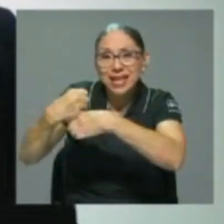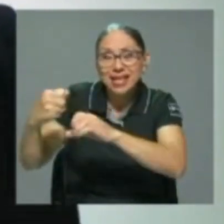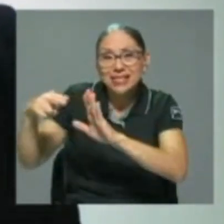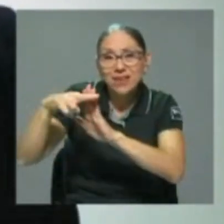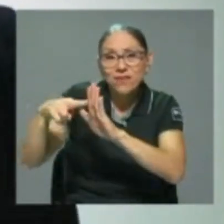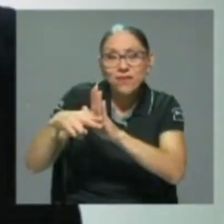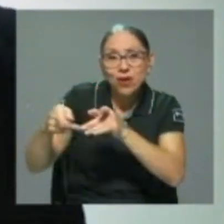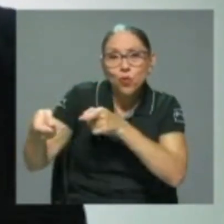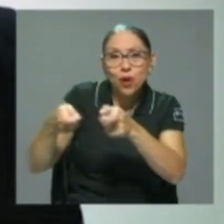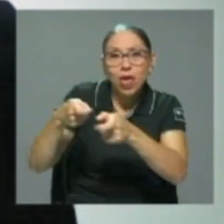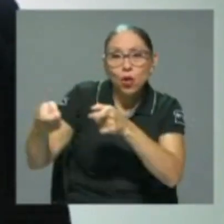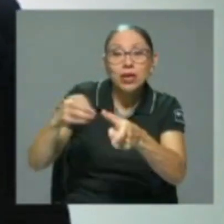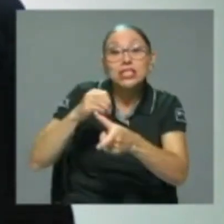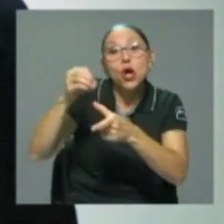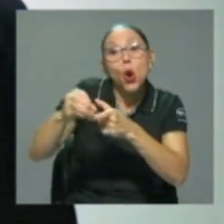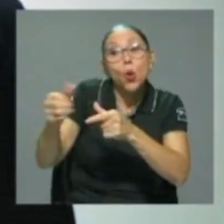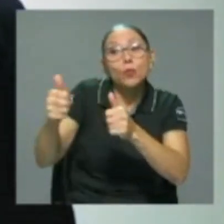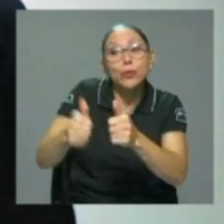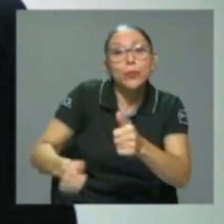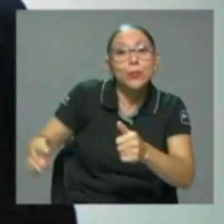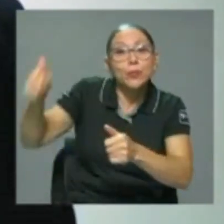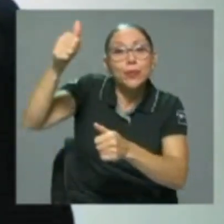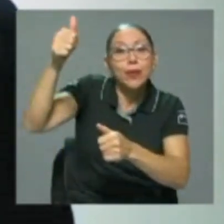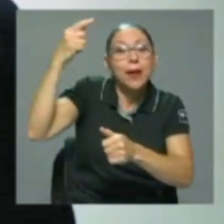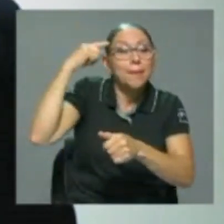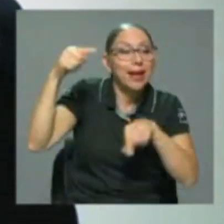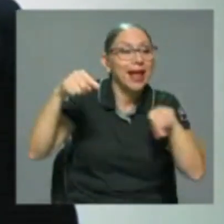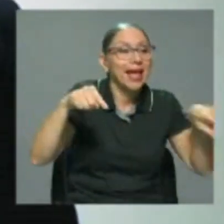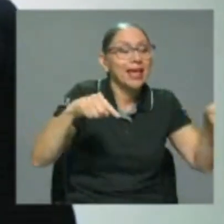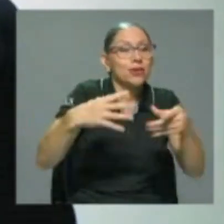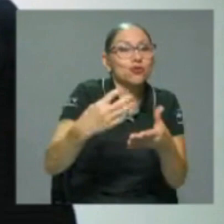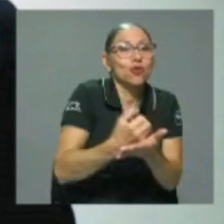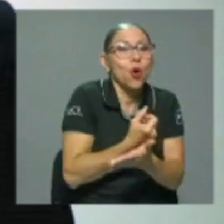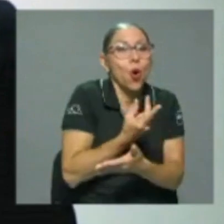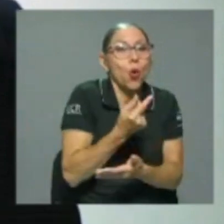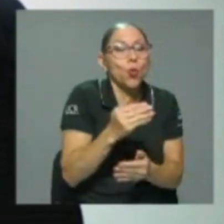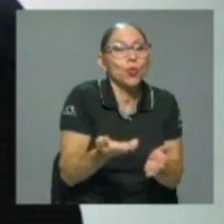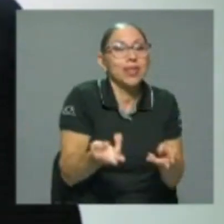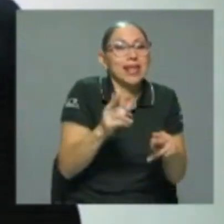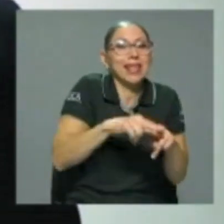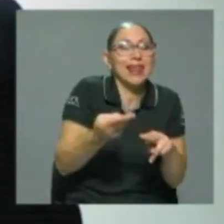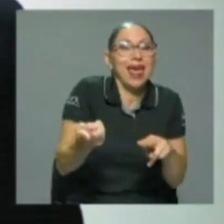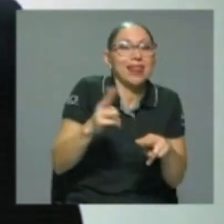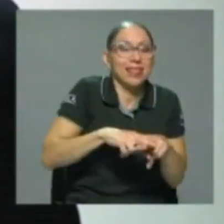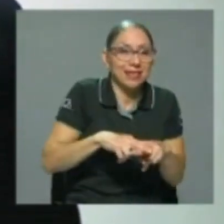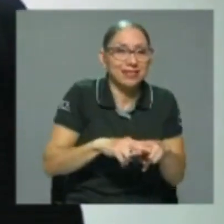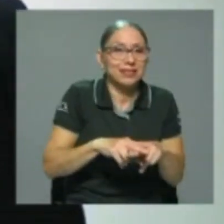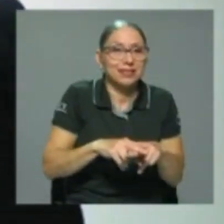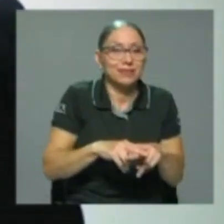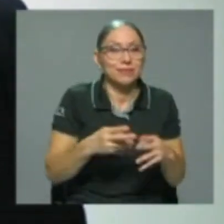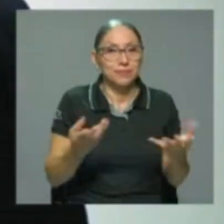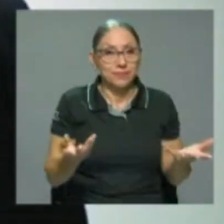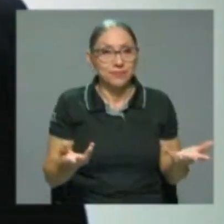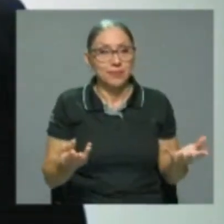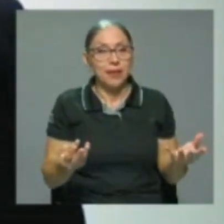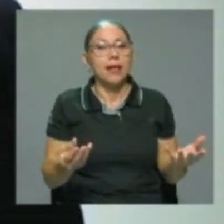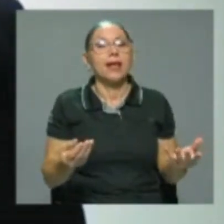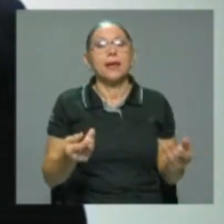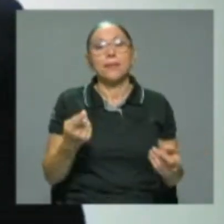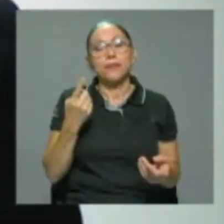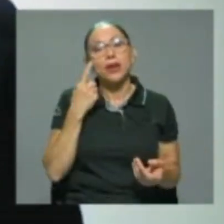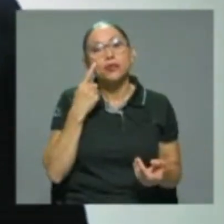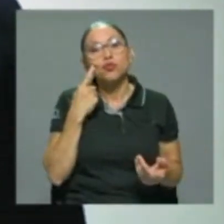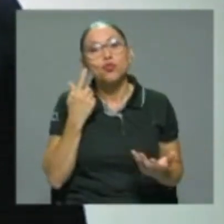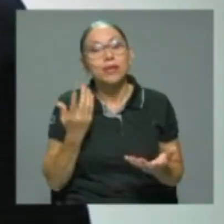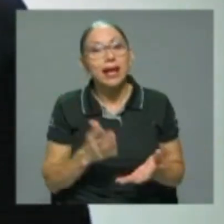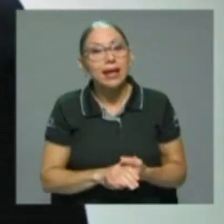obtener utilidades? Para obtener utilidades más allá de las que les corresponden. Resulta